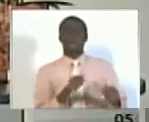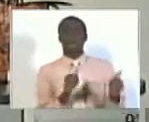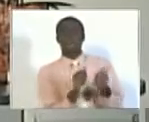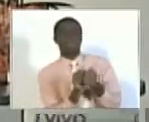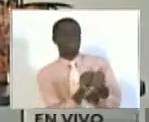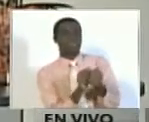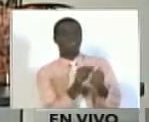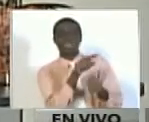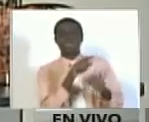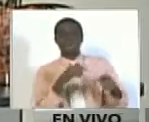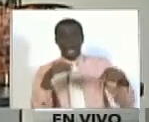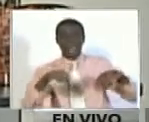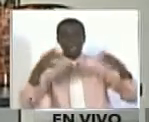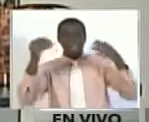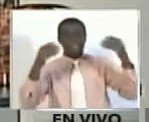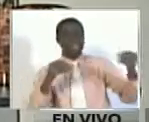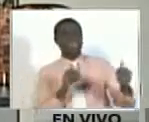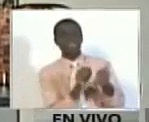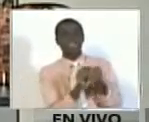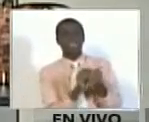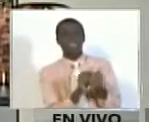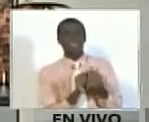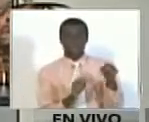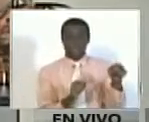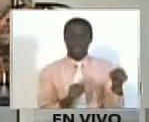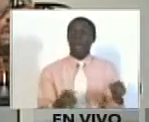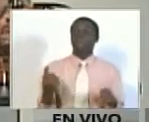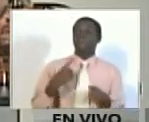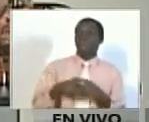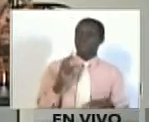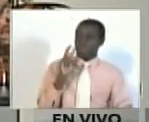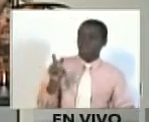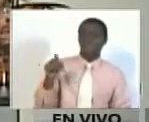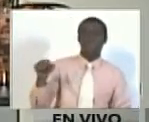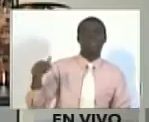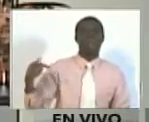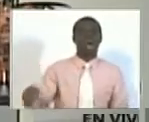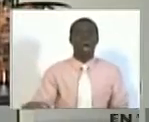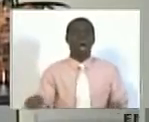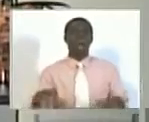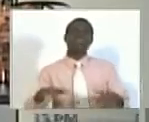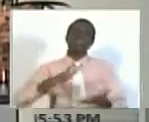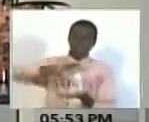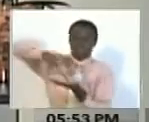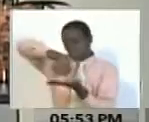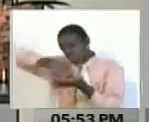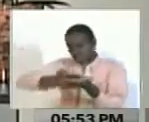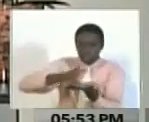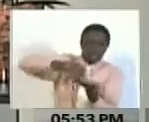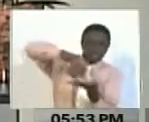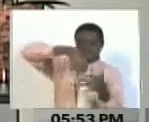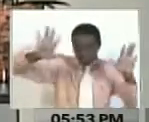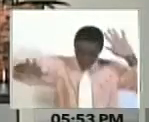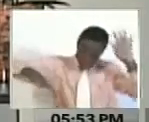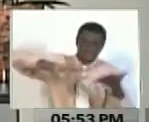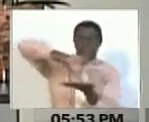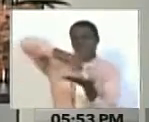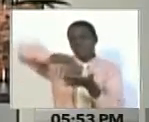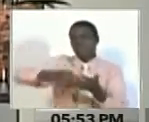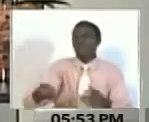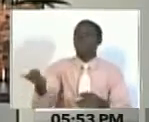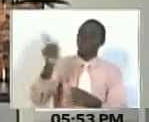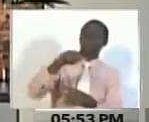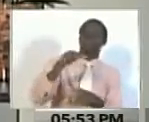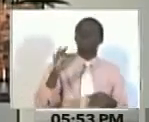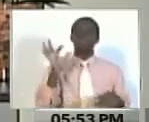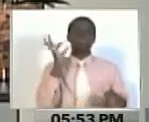trabaja en el Teres. Pero además caminar y ver unos chamos abajo haciendo breakdance y ver a unas señoras aprendiendo a bailar tango